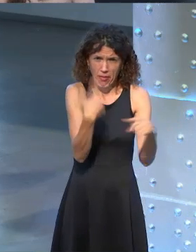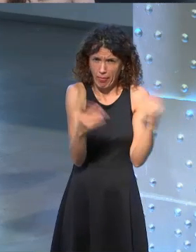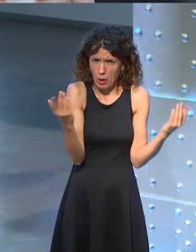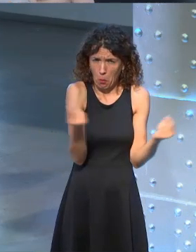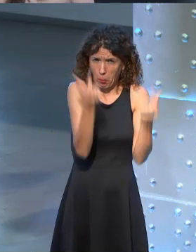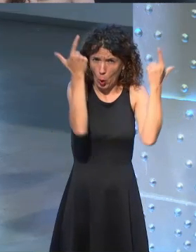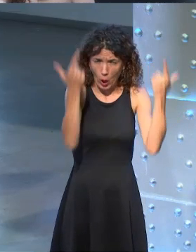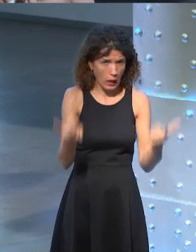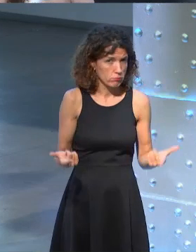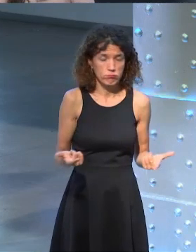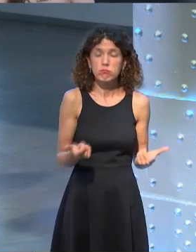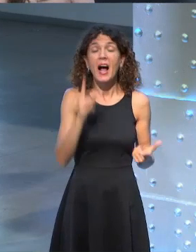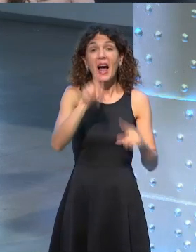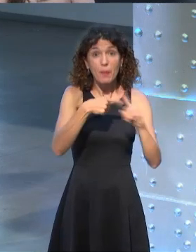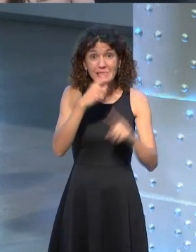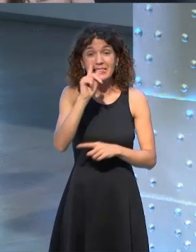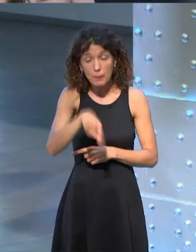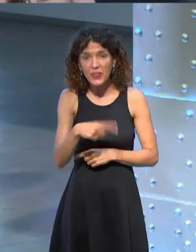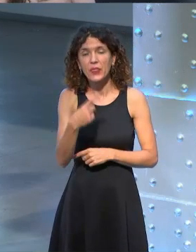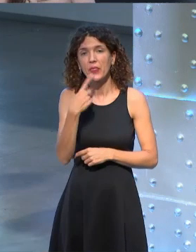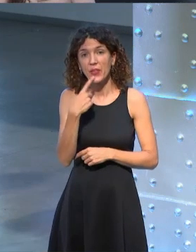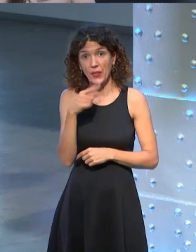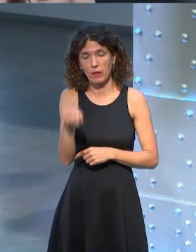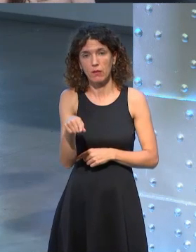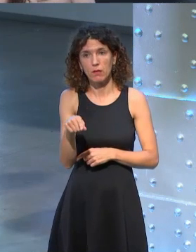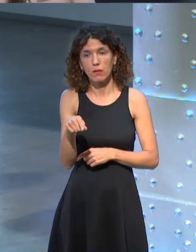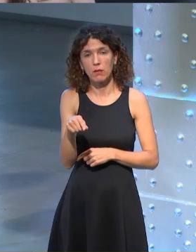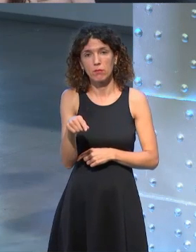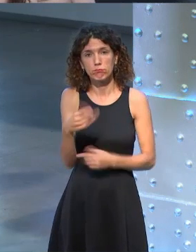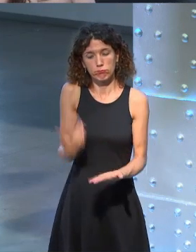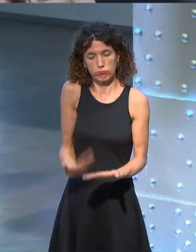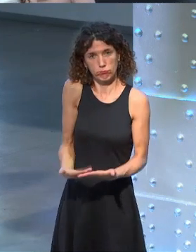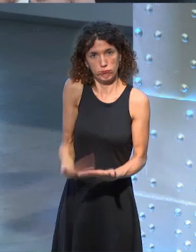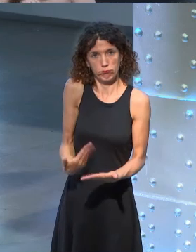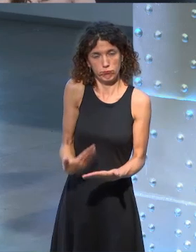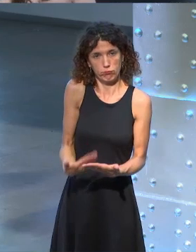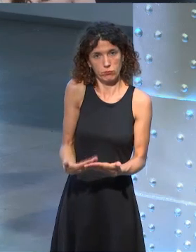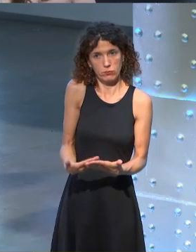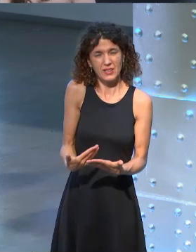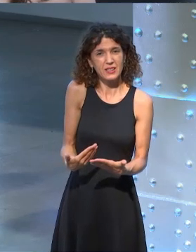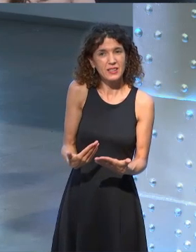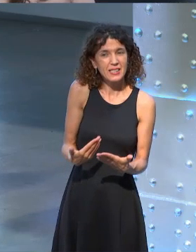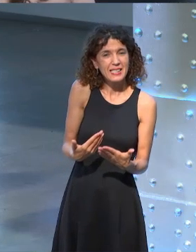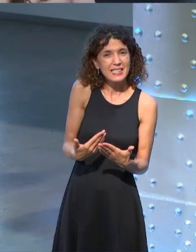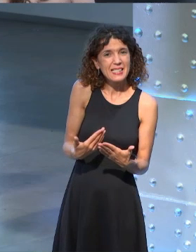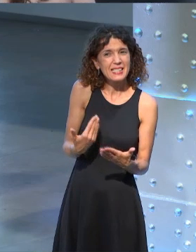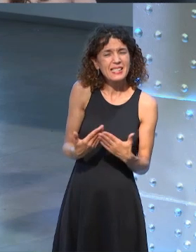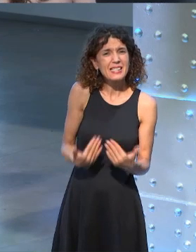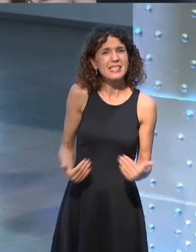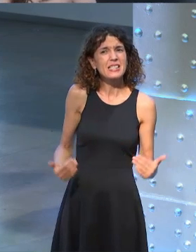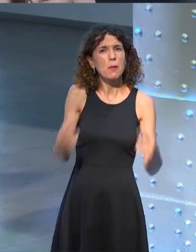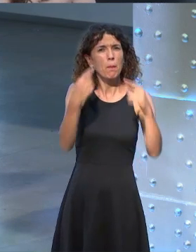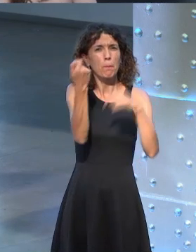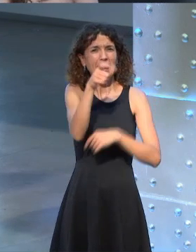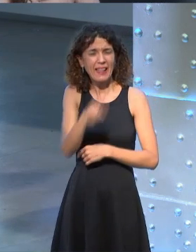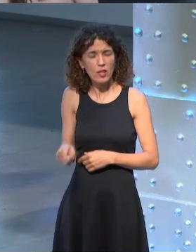Y además, no solamente eso, sino que suscriben la similitud, las similitudes entre